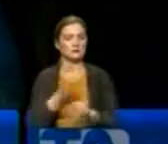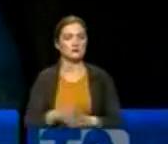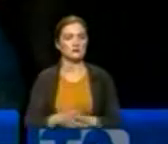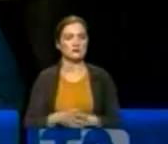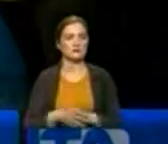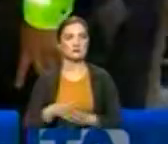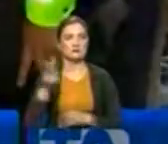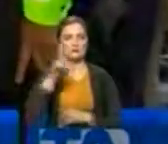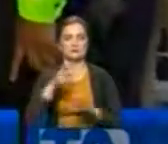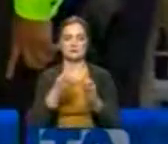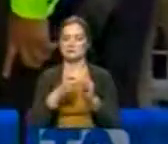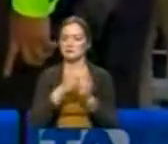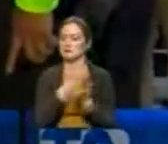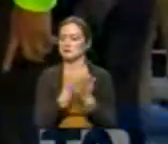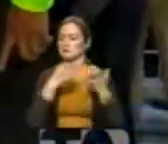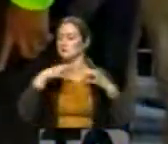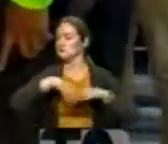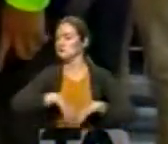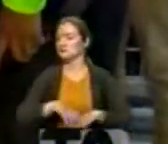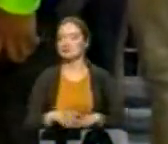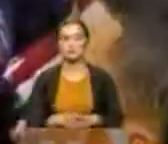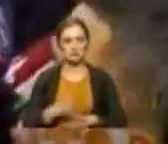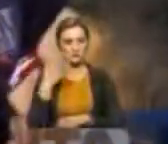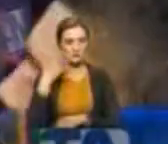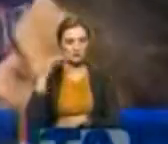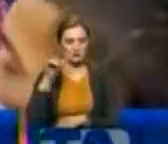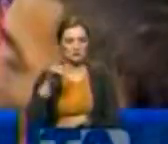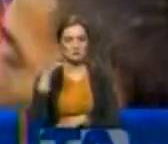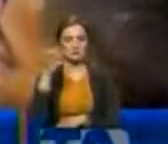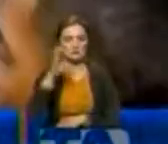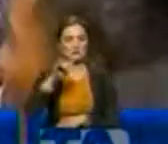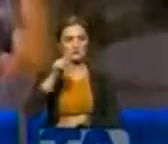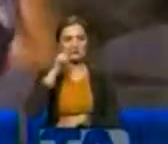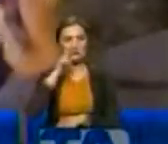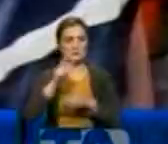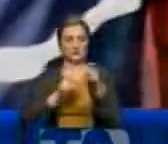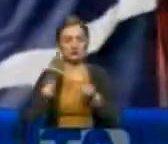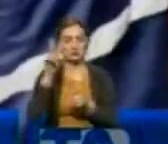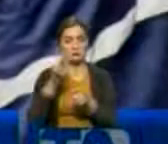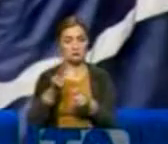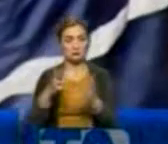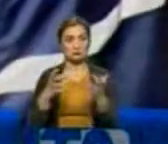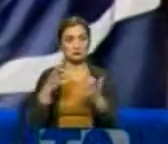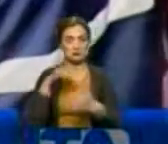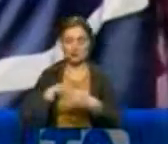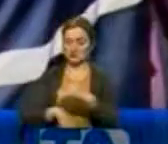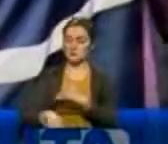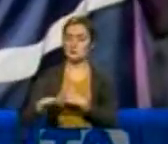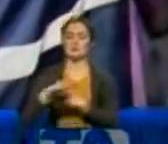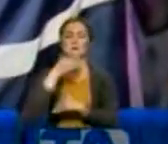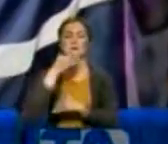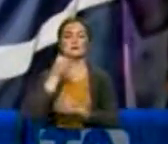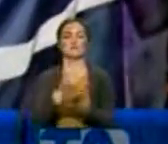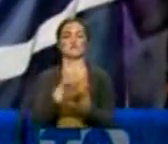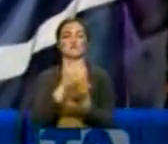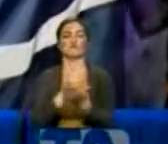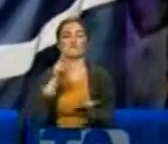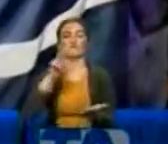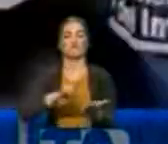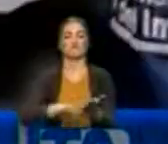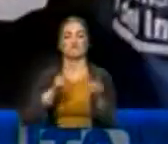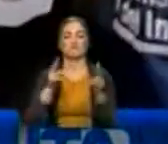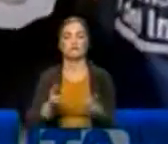país está terrible. A partir de este sábado 15 de junio, los venezolanos que deseen ingresar a Perú deberán hacerlo con pasaporte y una